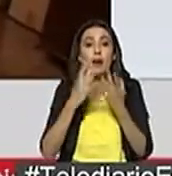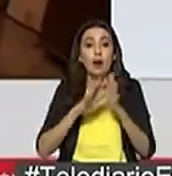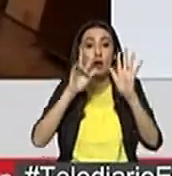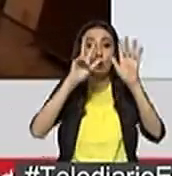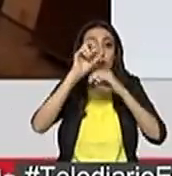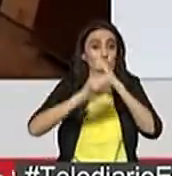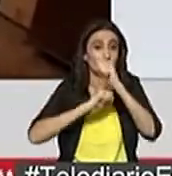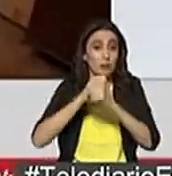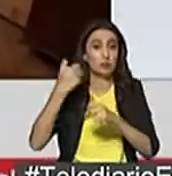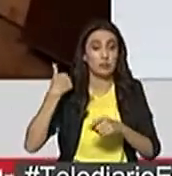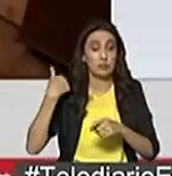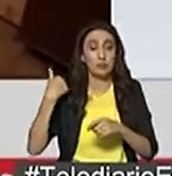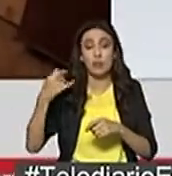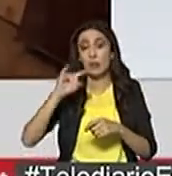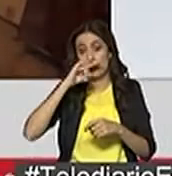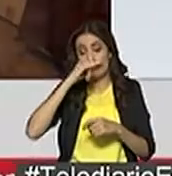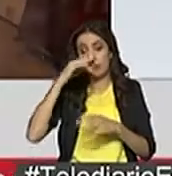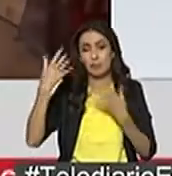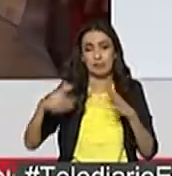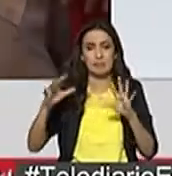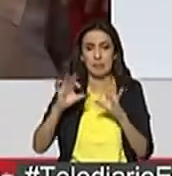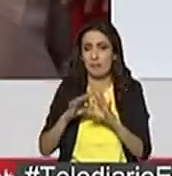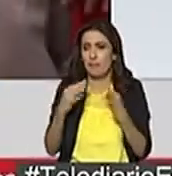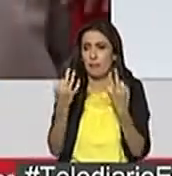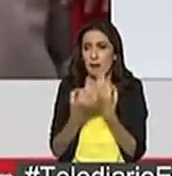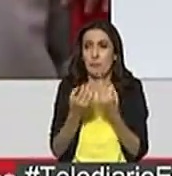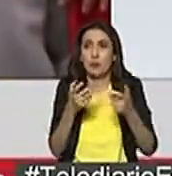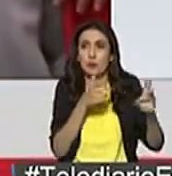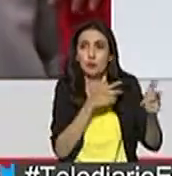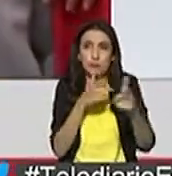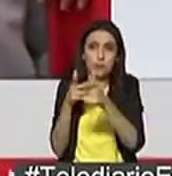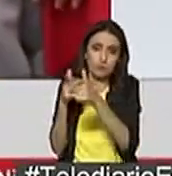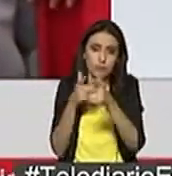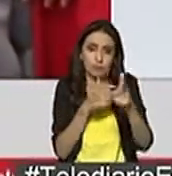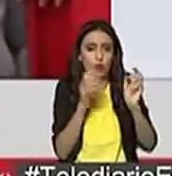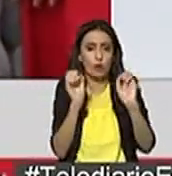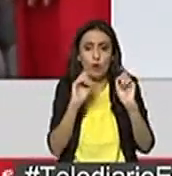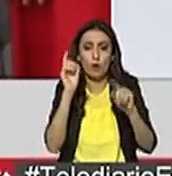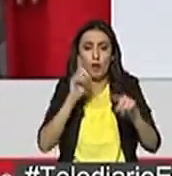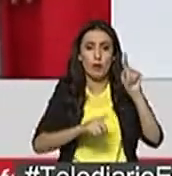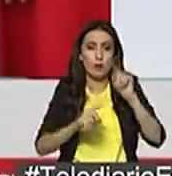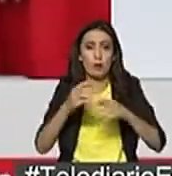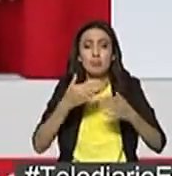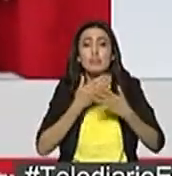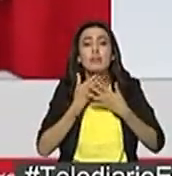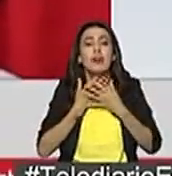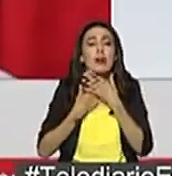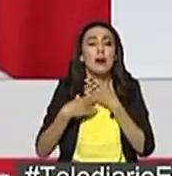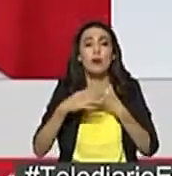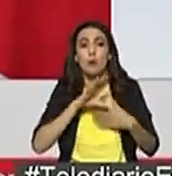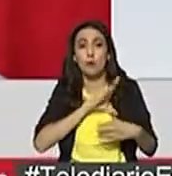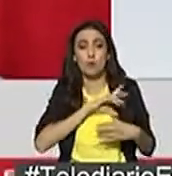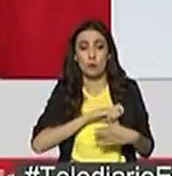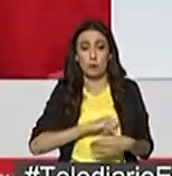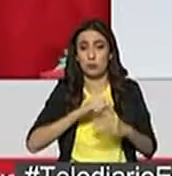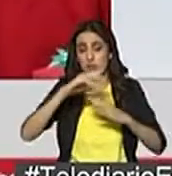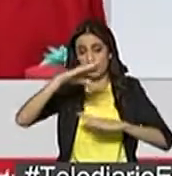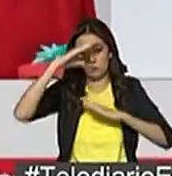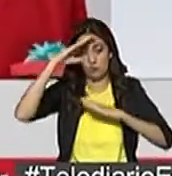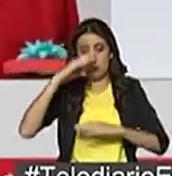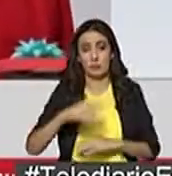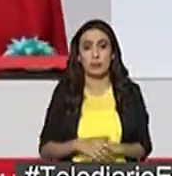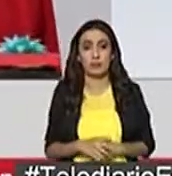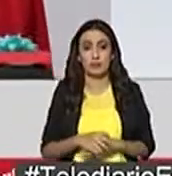su familia debieron soportar como eventos vandálicos y la angustia de esperar a su padre, quien es sargento de